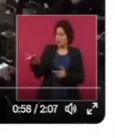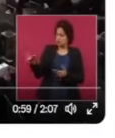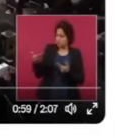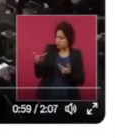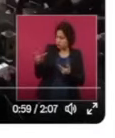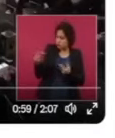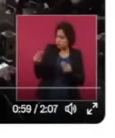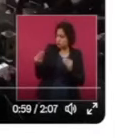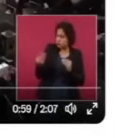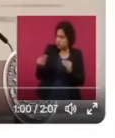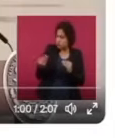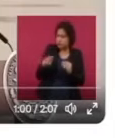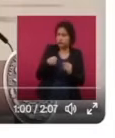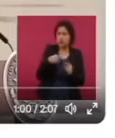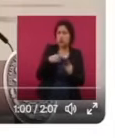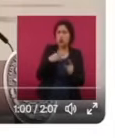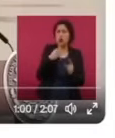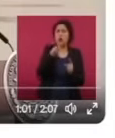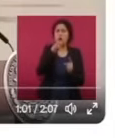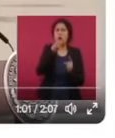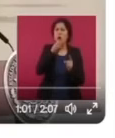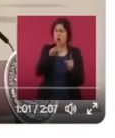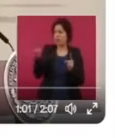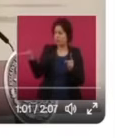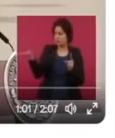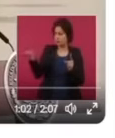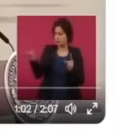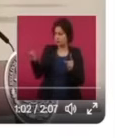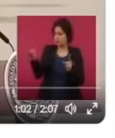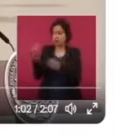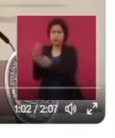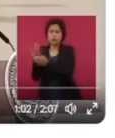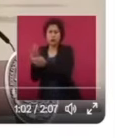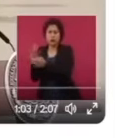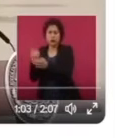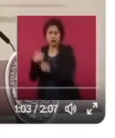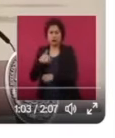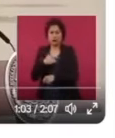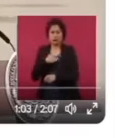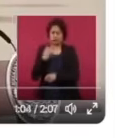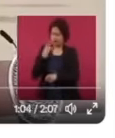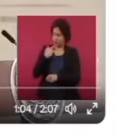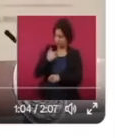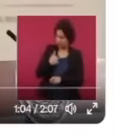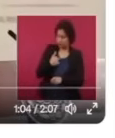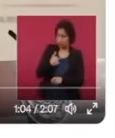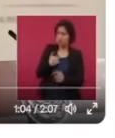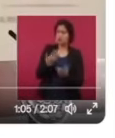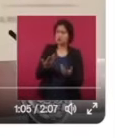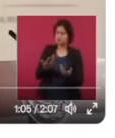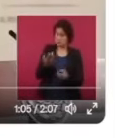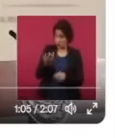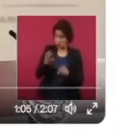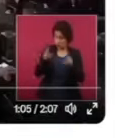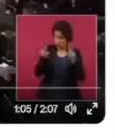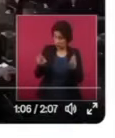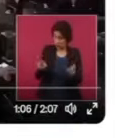como una respuesta. Y es bueno el tema, muy bueno.